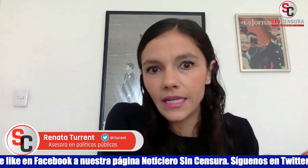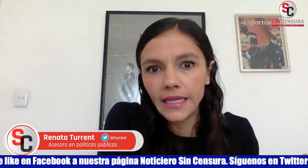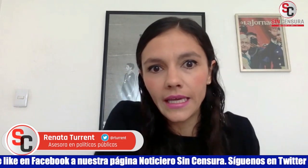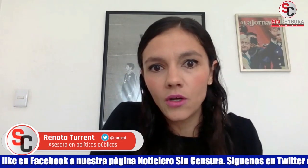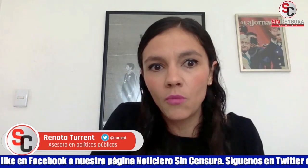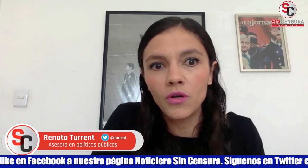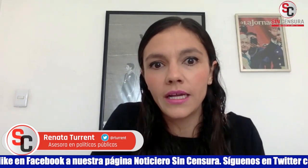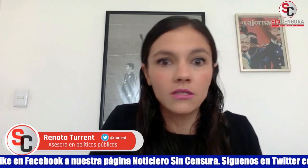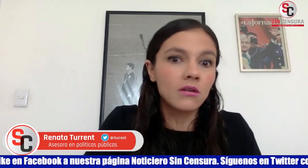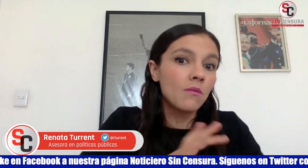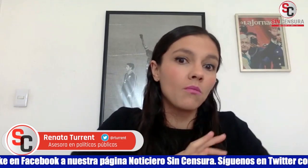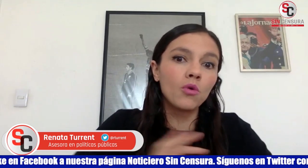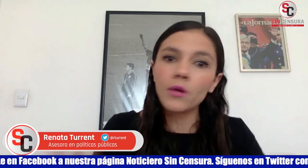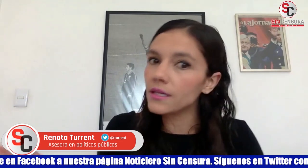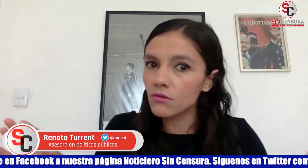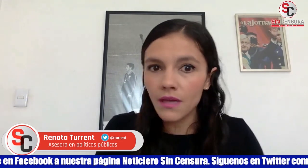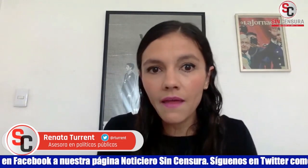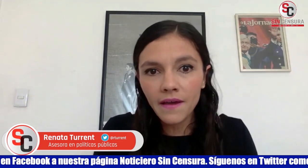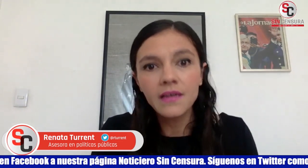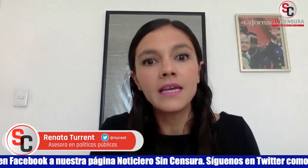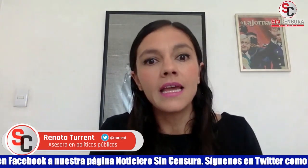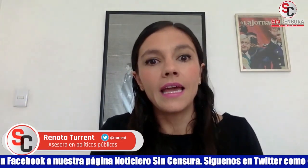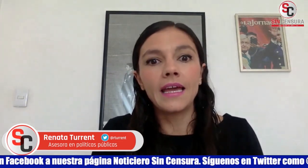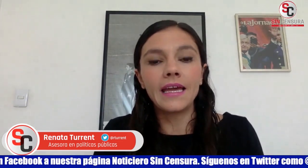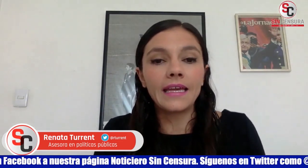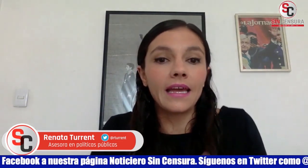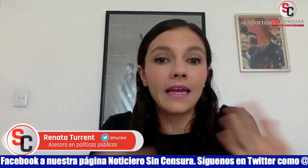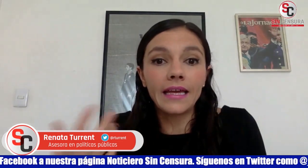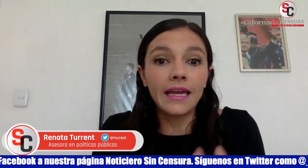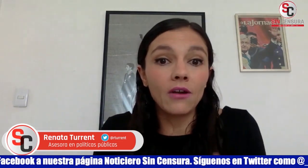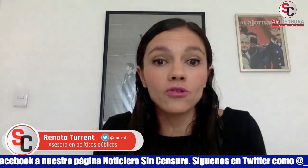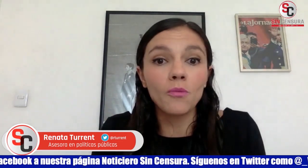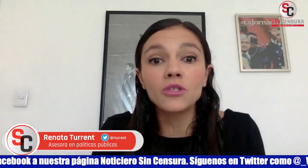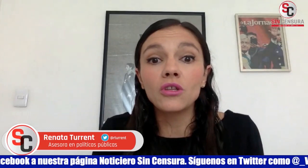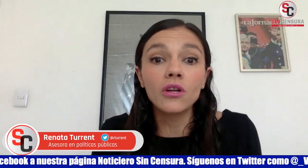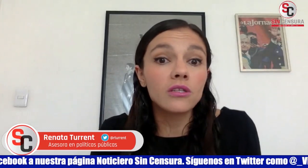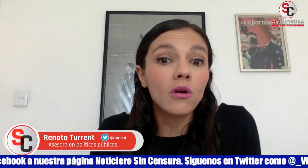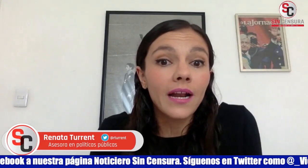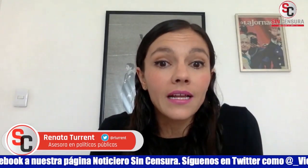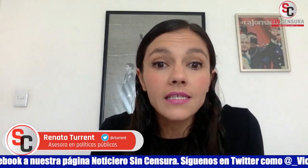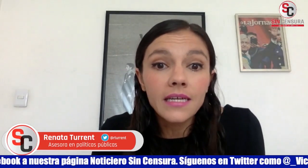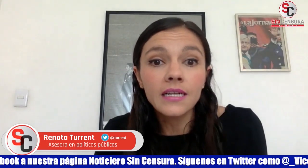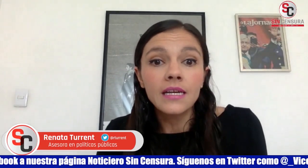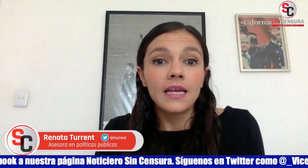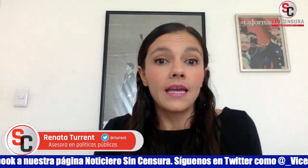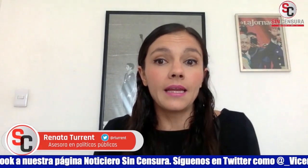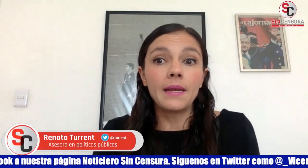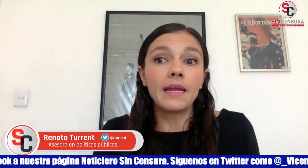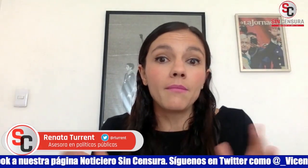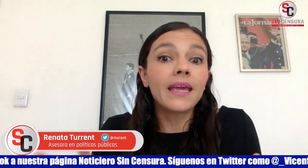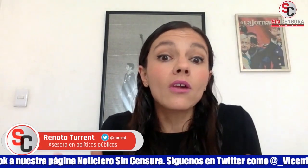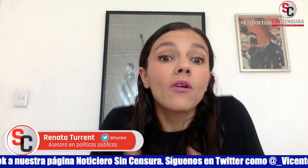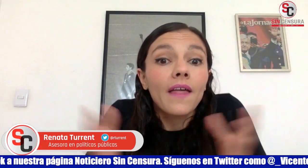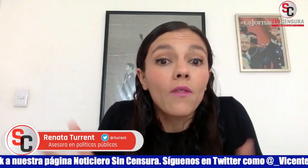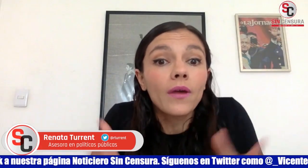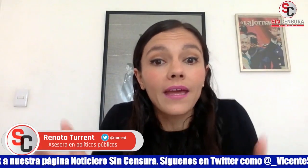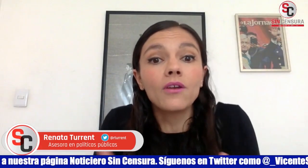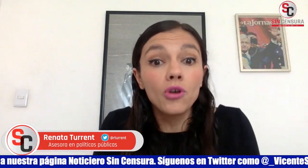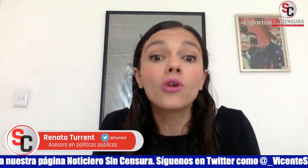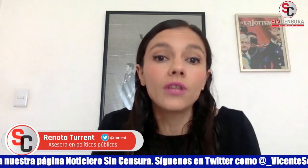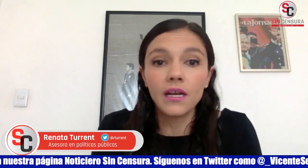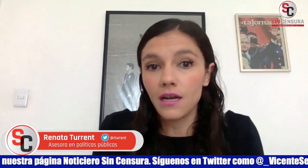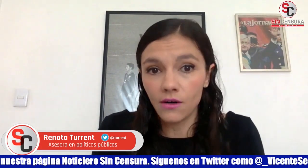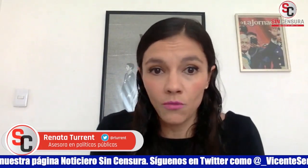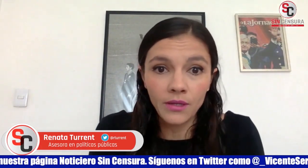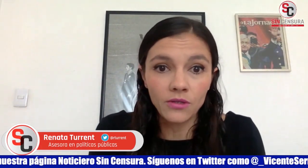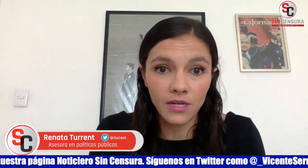es una estrategia de comunicación muy estudiada que los opositores logran hacer en México, dado que